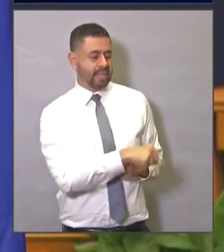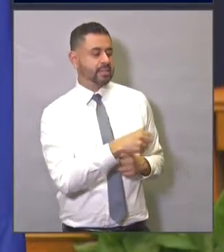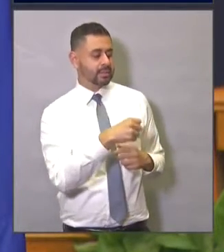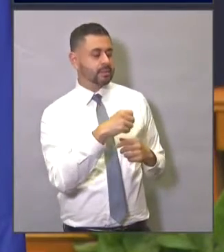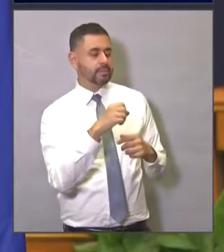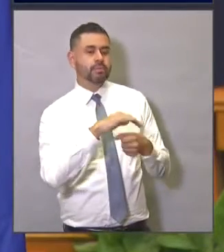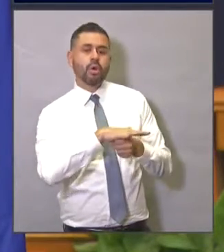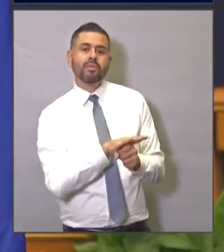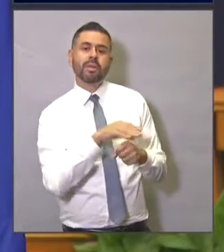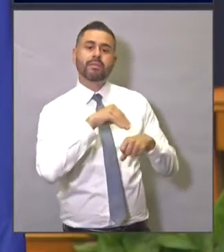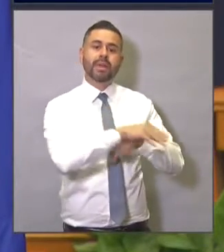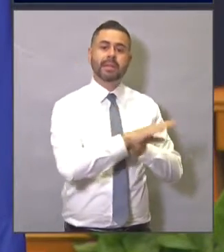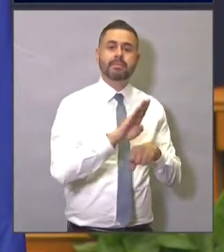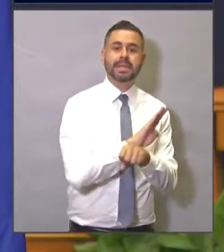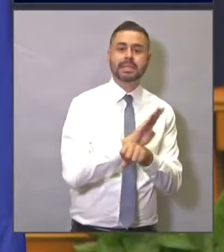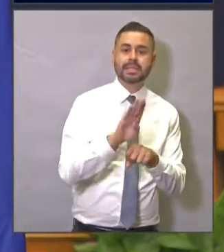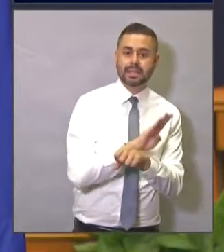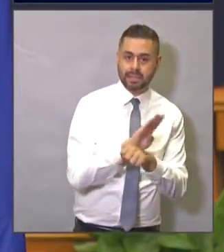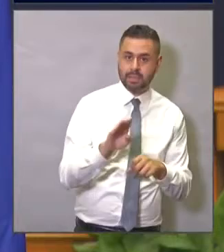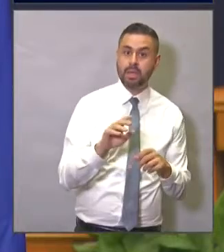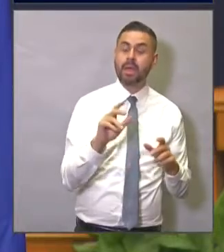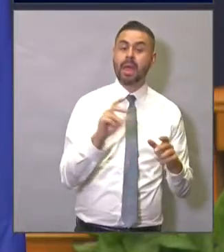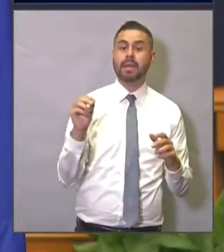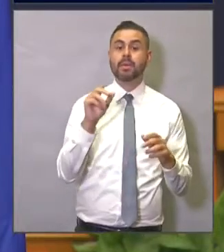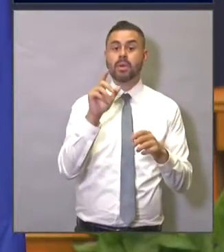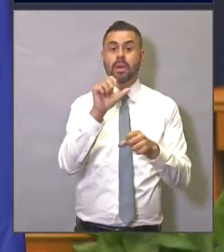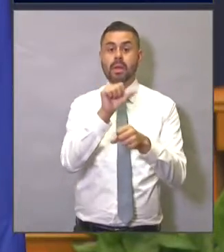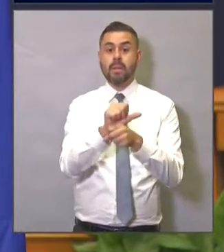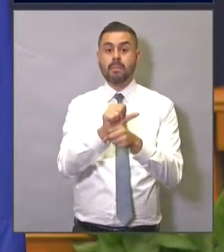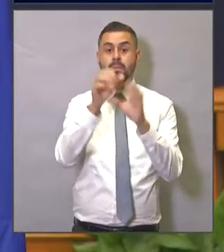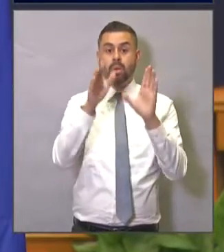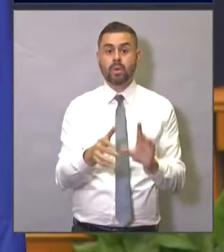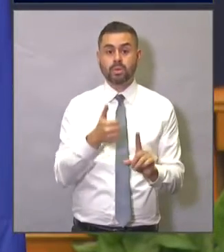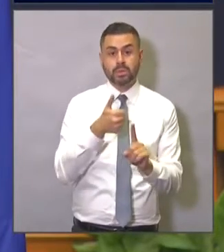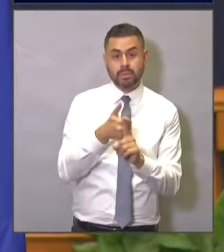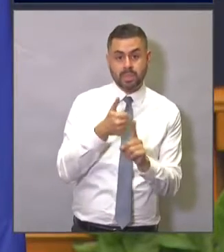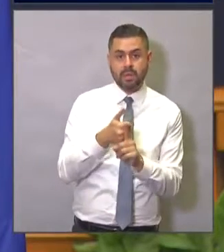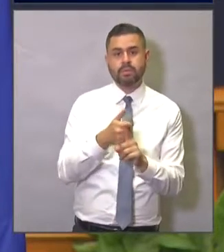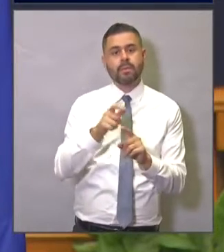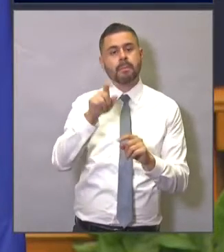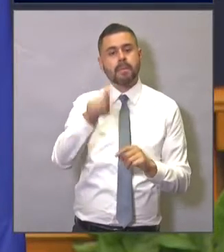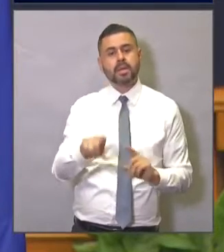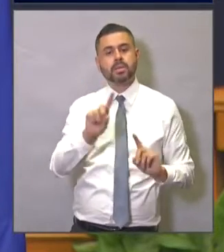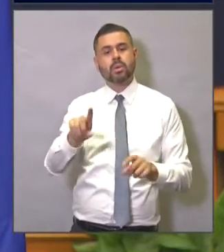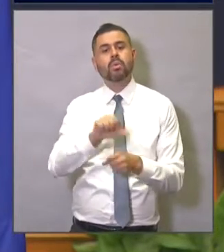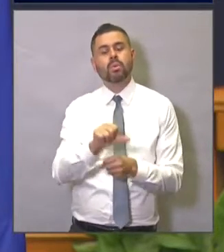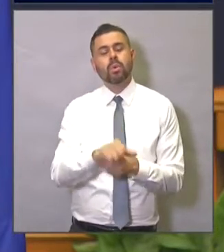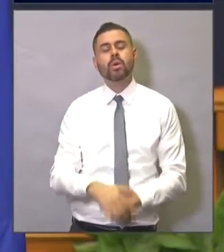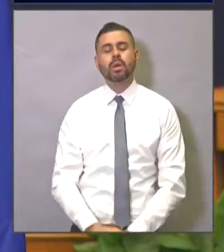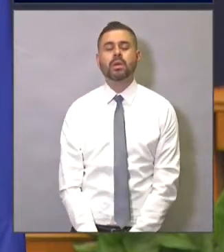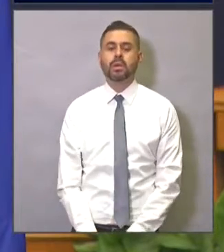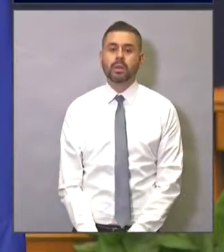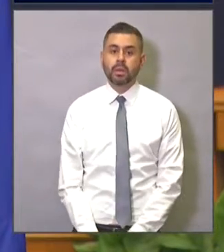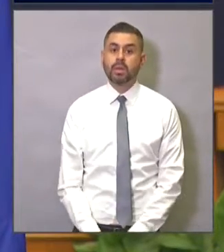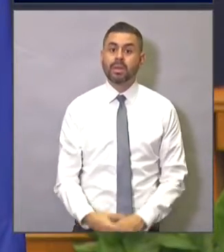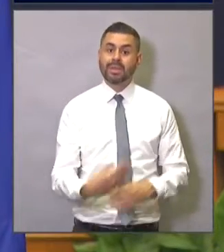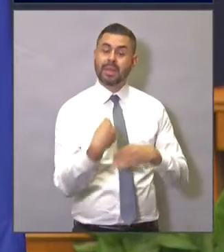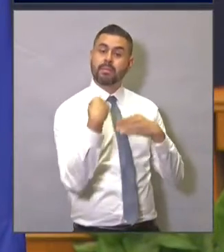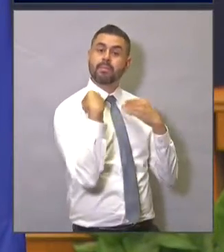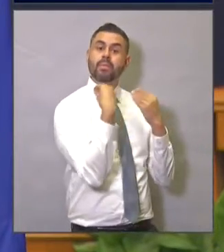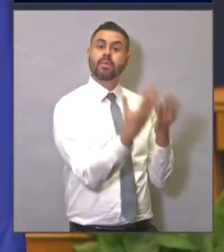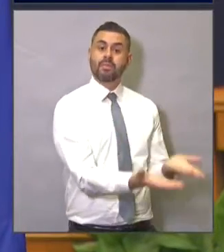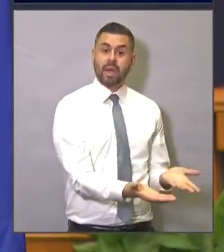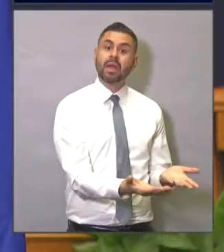empresas, incluyendo a aquellos que son esenciales. El nuevo programa de Safer at Work ofrece ayuda a industrias